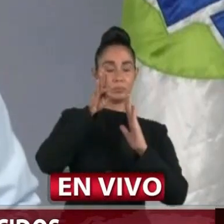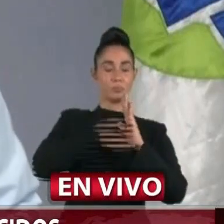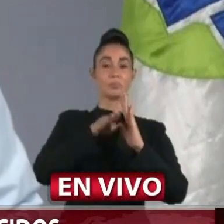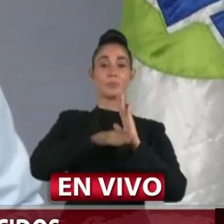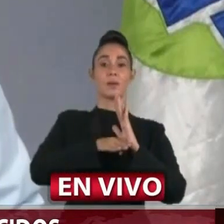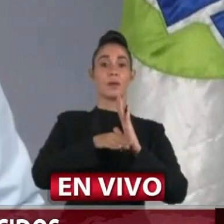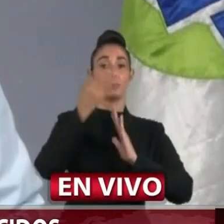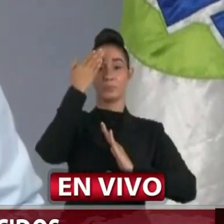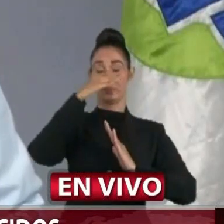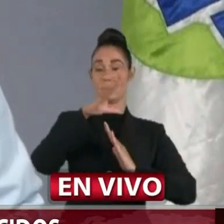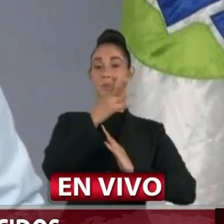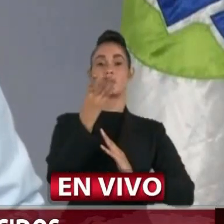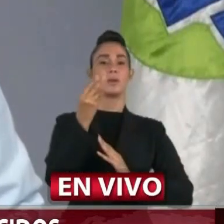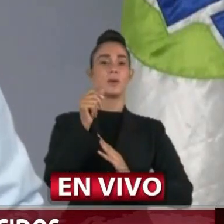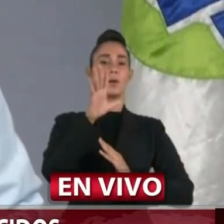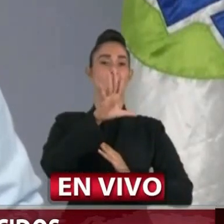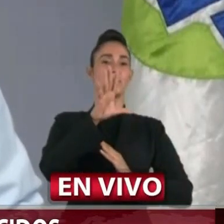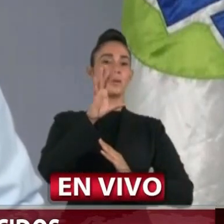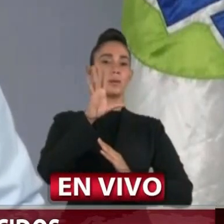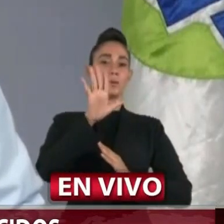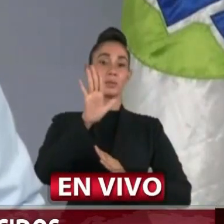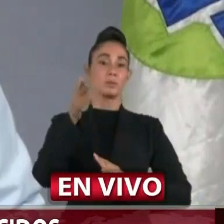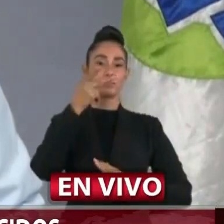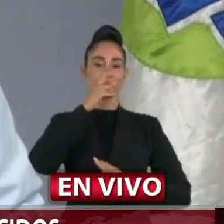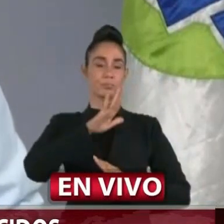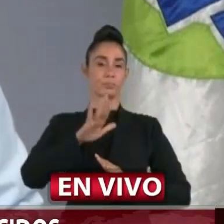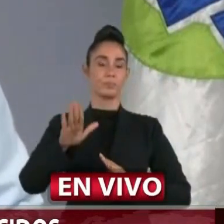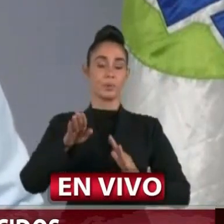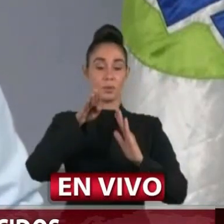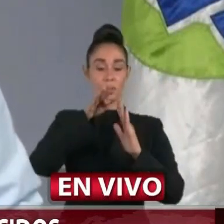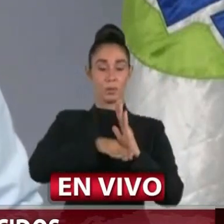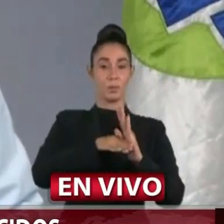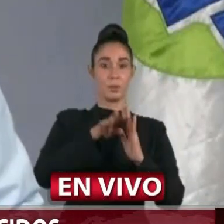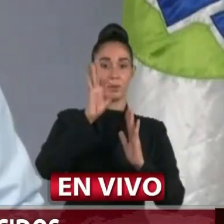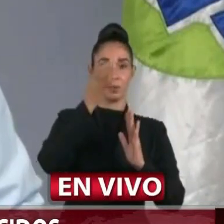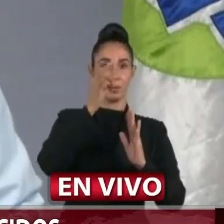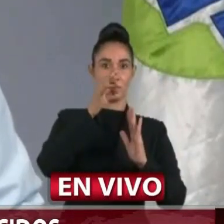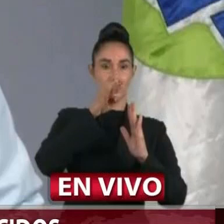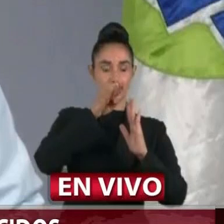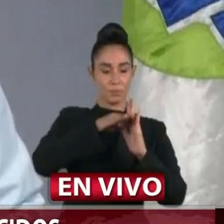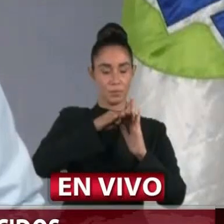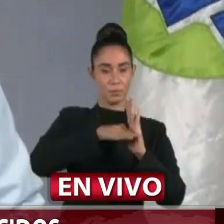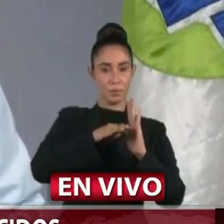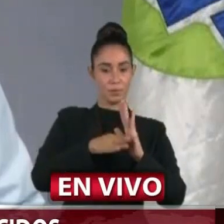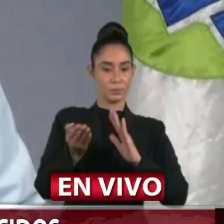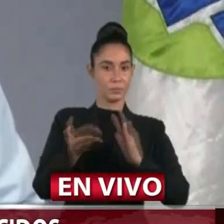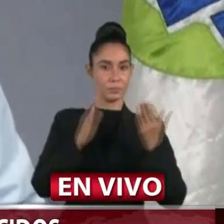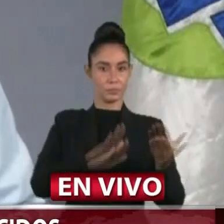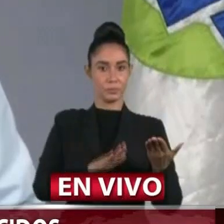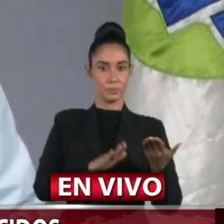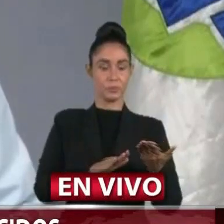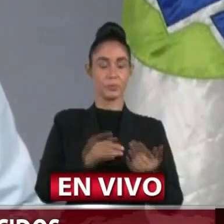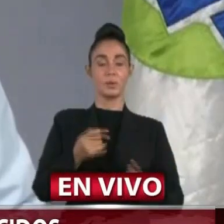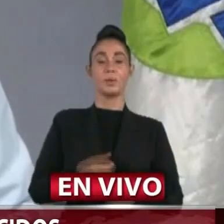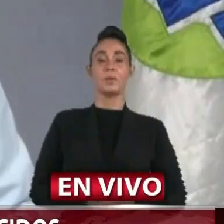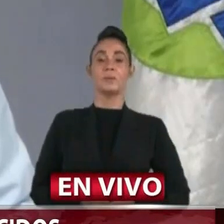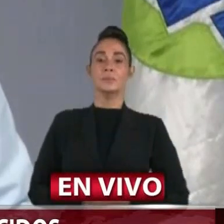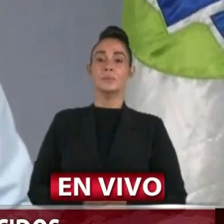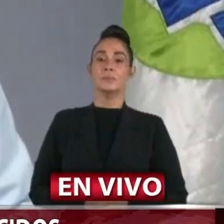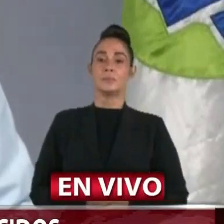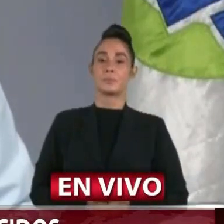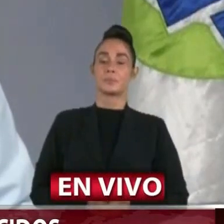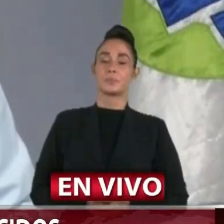263 menores de 19 años que fallecieron, pero evidentemente